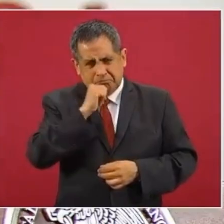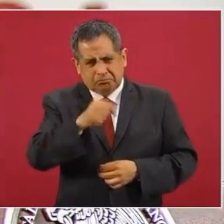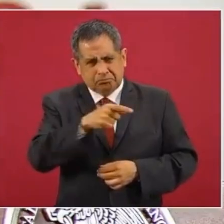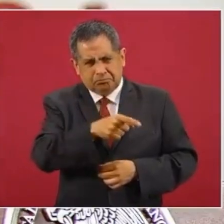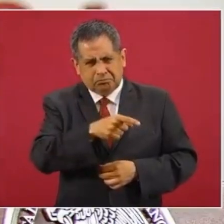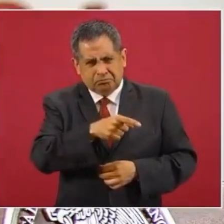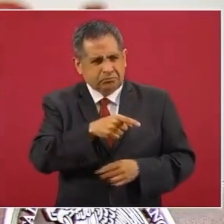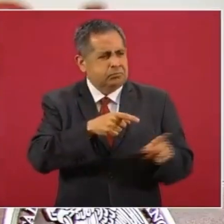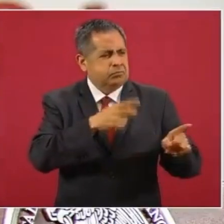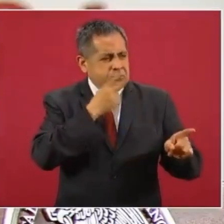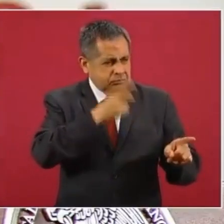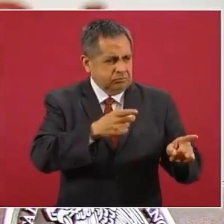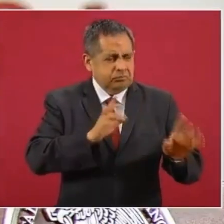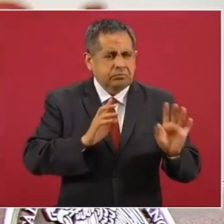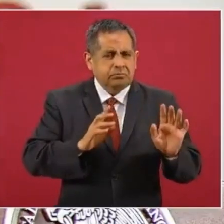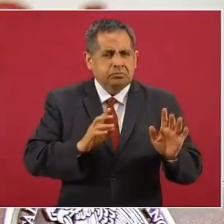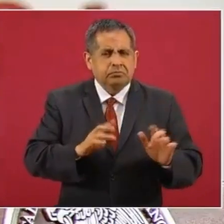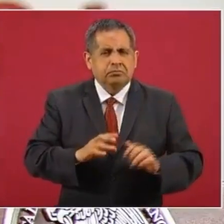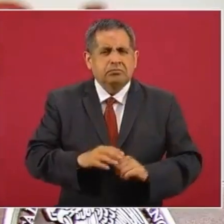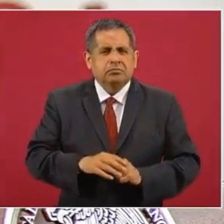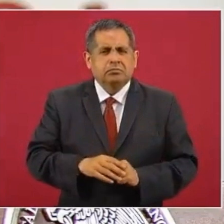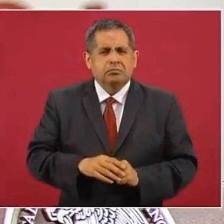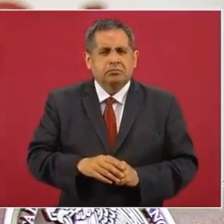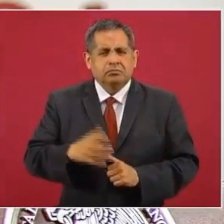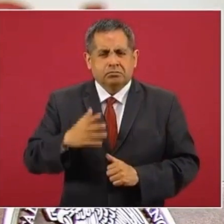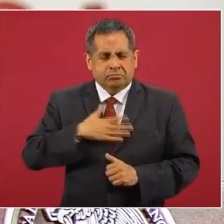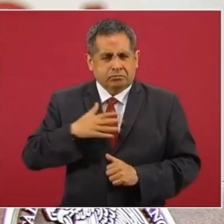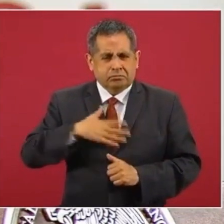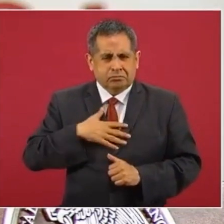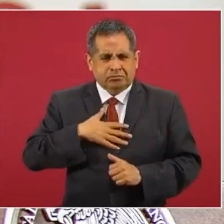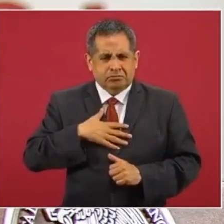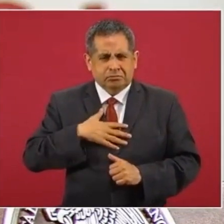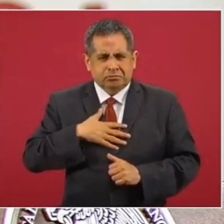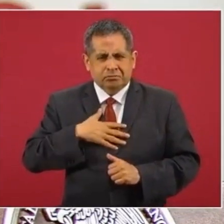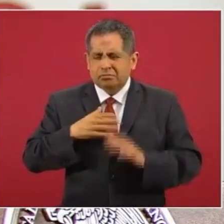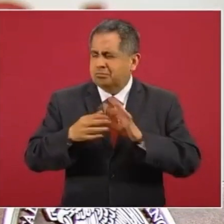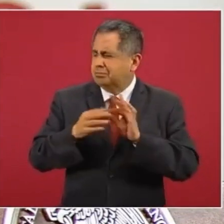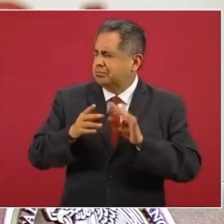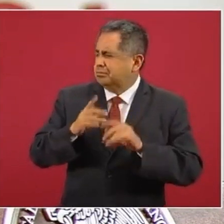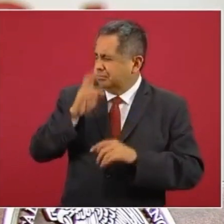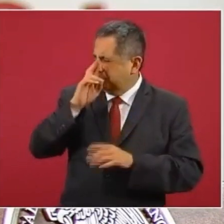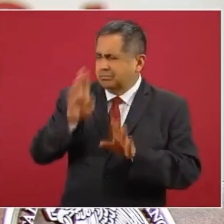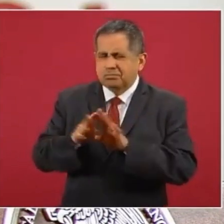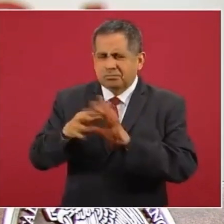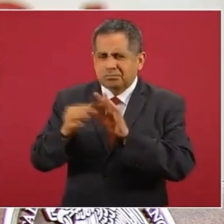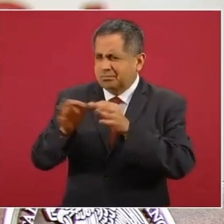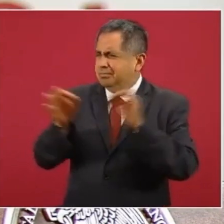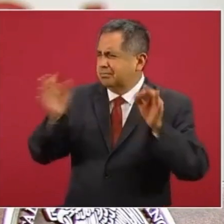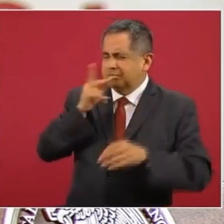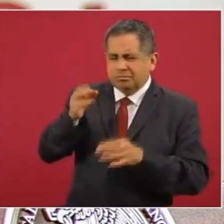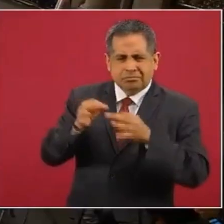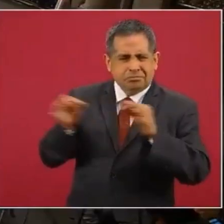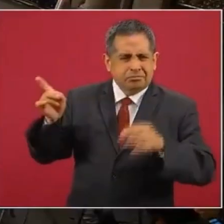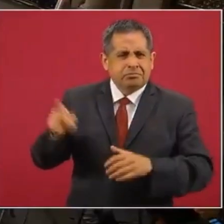con lo que dices, pero respetaré, es Voltaire. A ver, ponla.